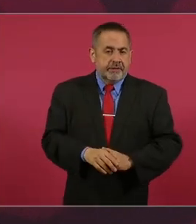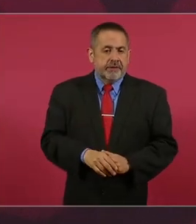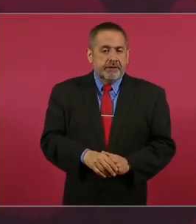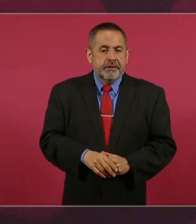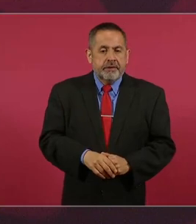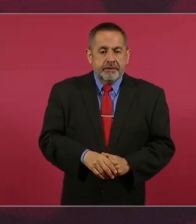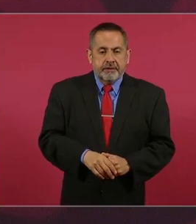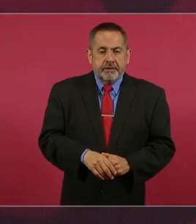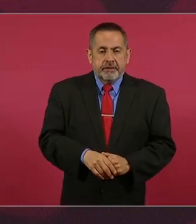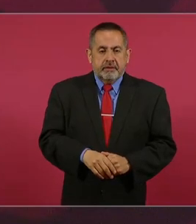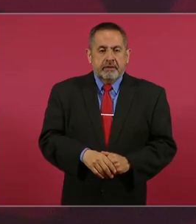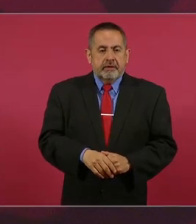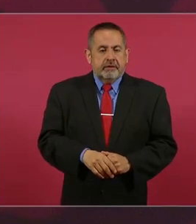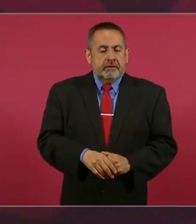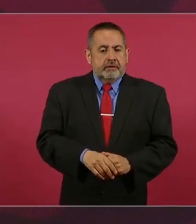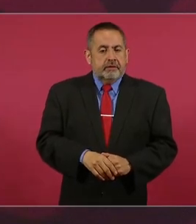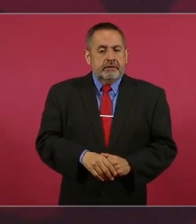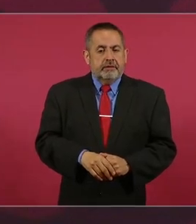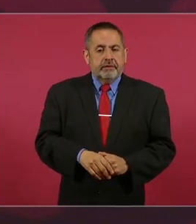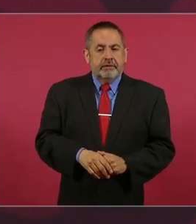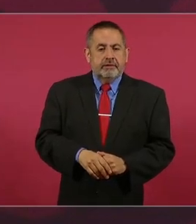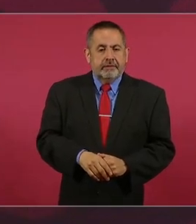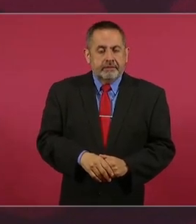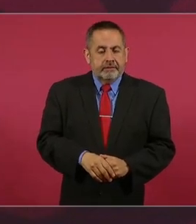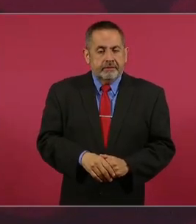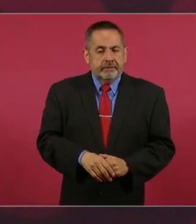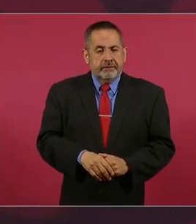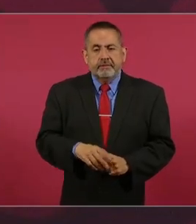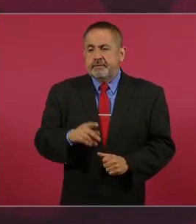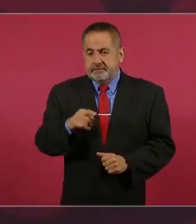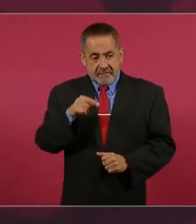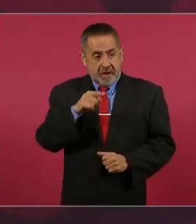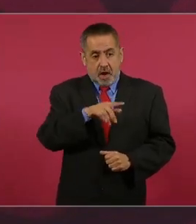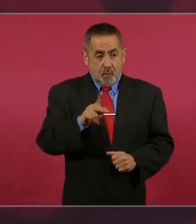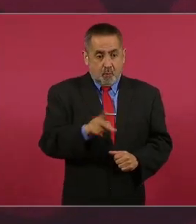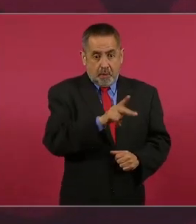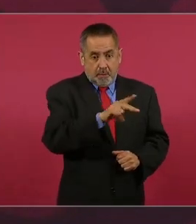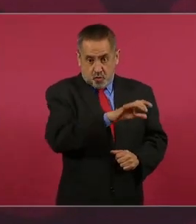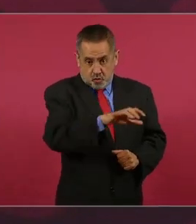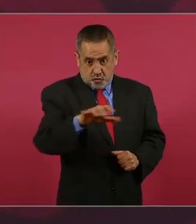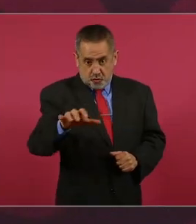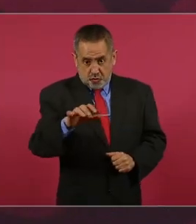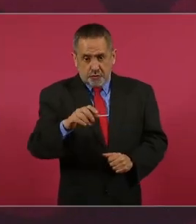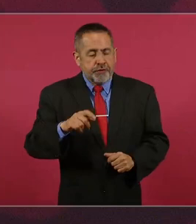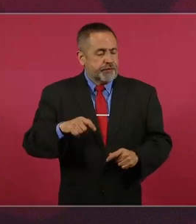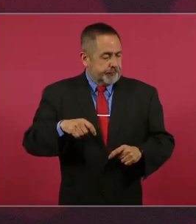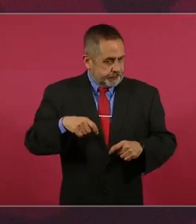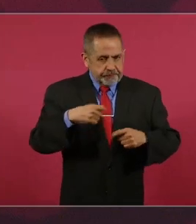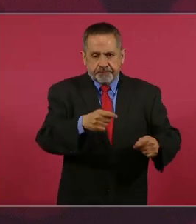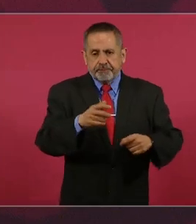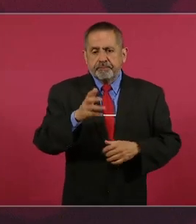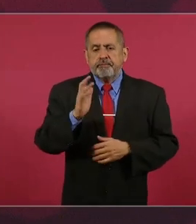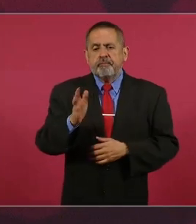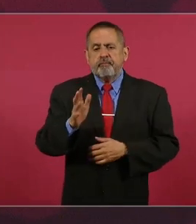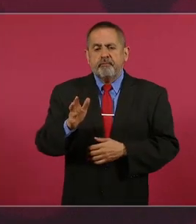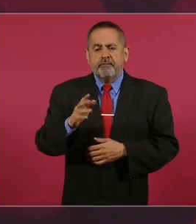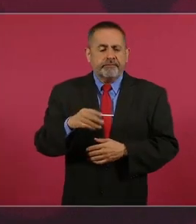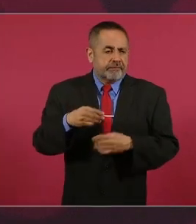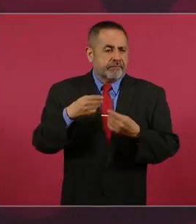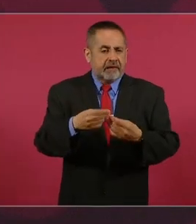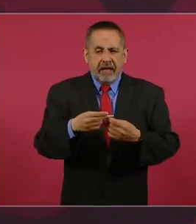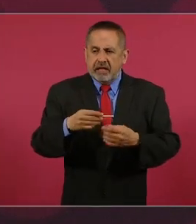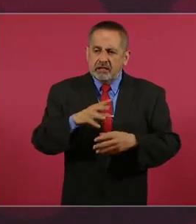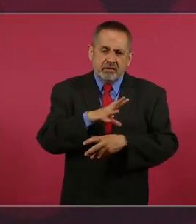Y se les han entregado, se les han